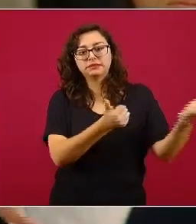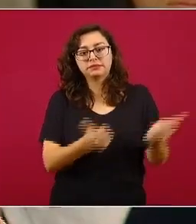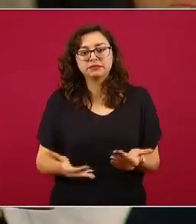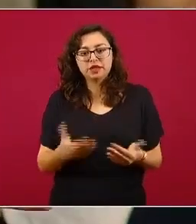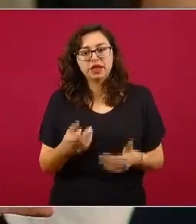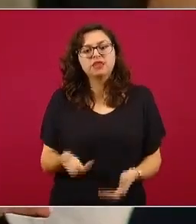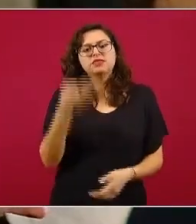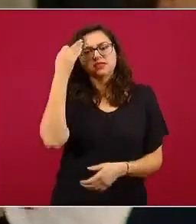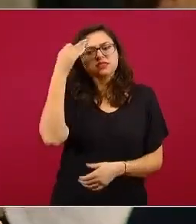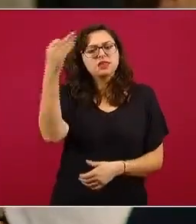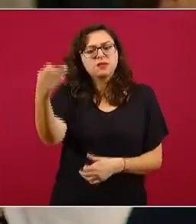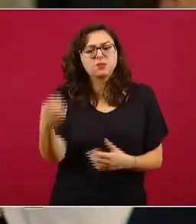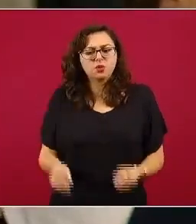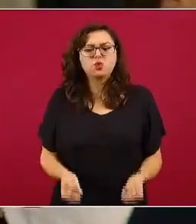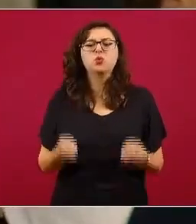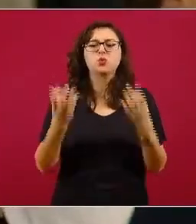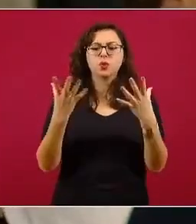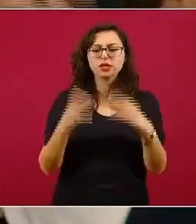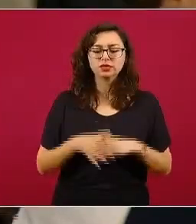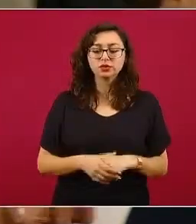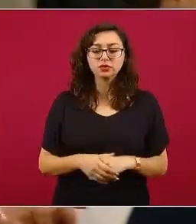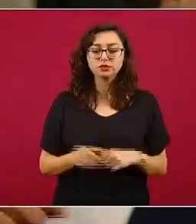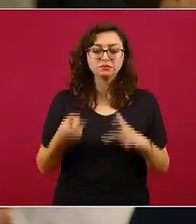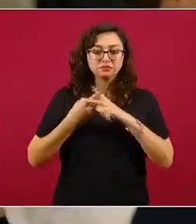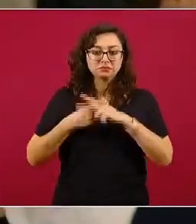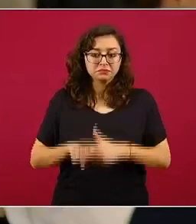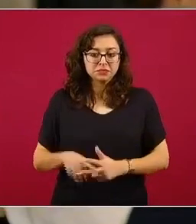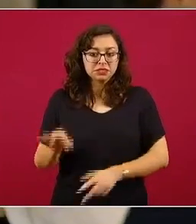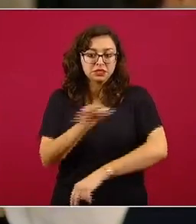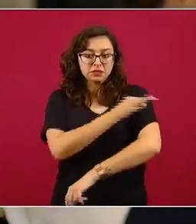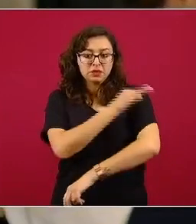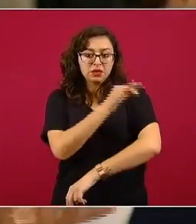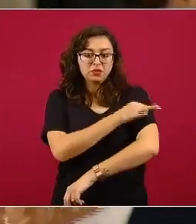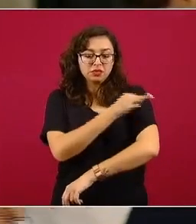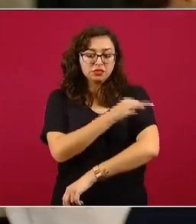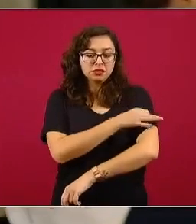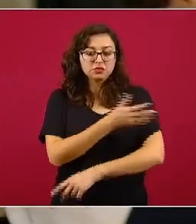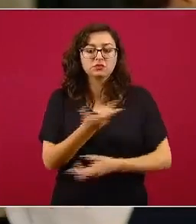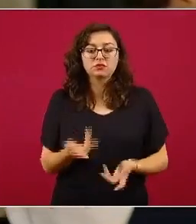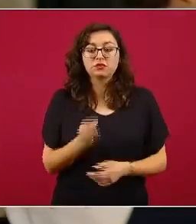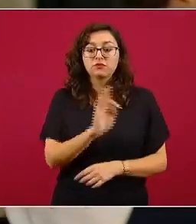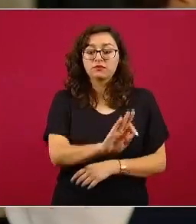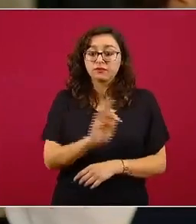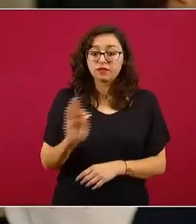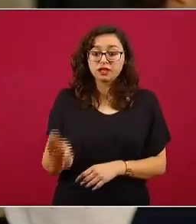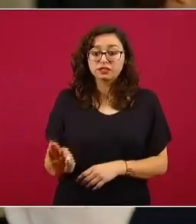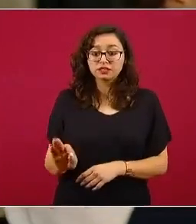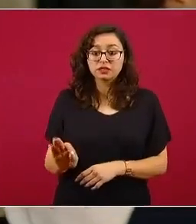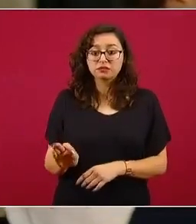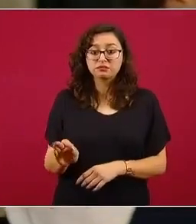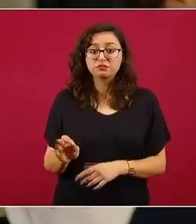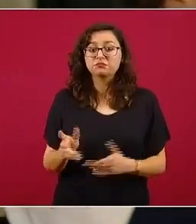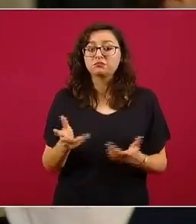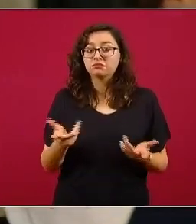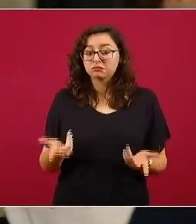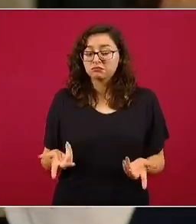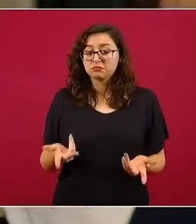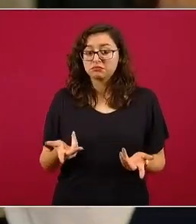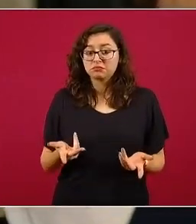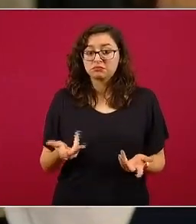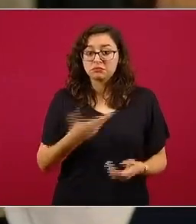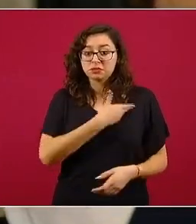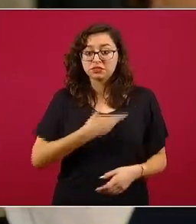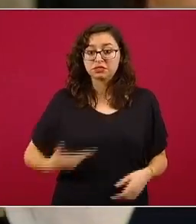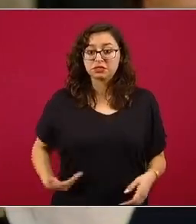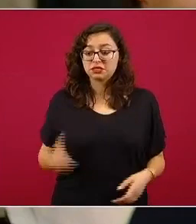si pudieran dar algunos más detalles de cómo va a empezar esta vacunación, y si ya tienen fecha para cuándo se estaría vacunando el presidente